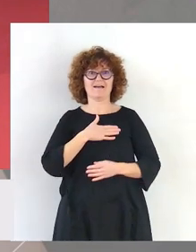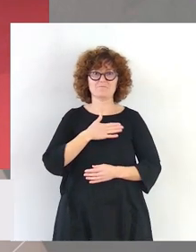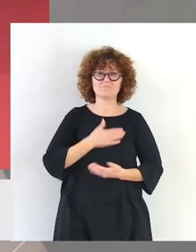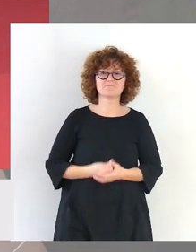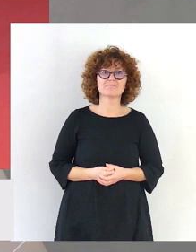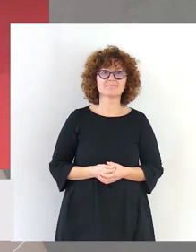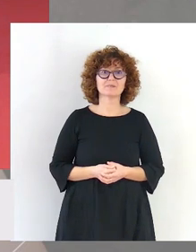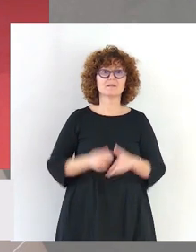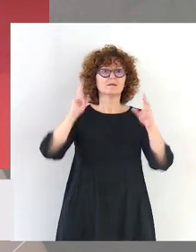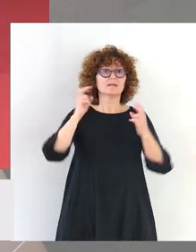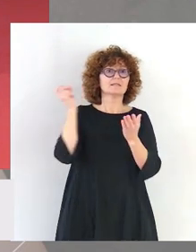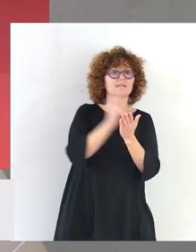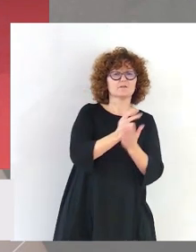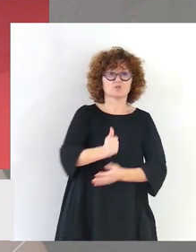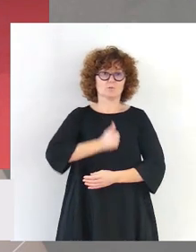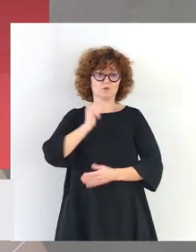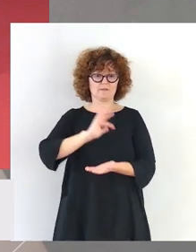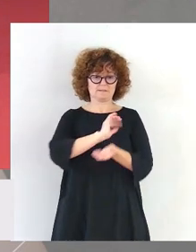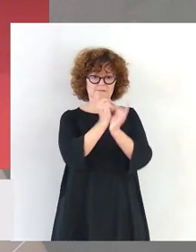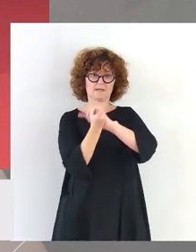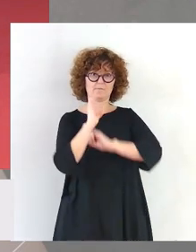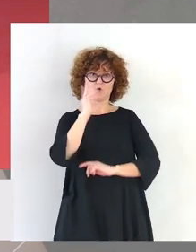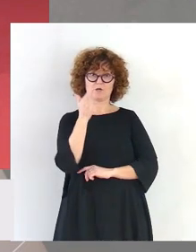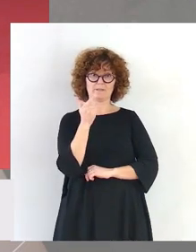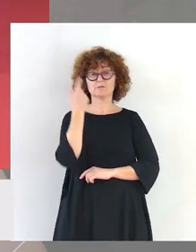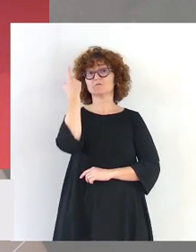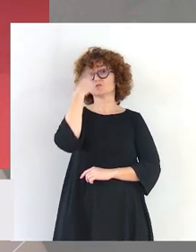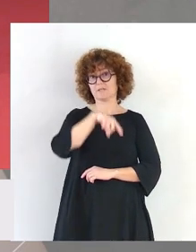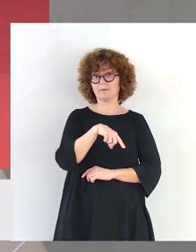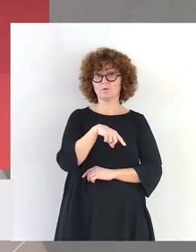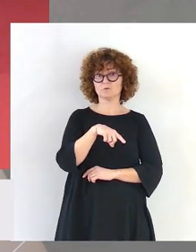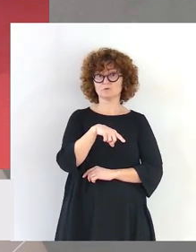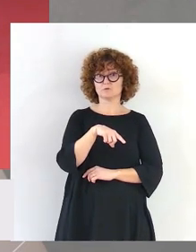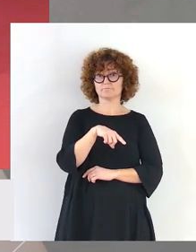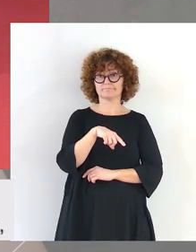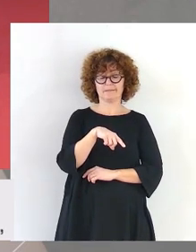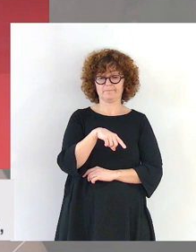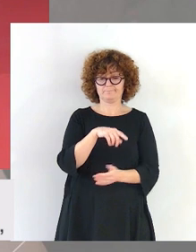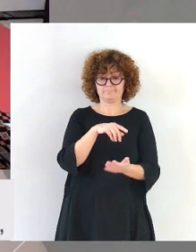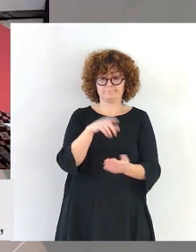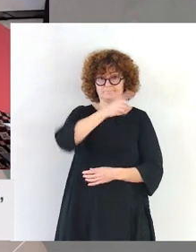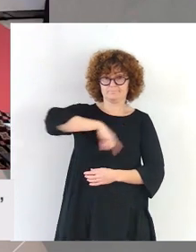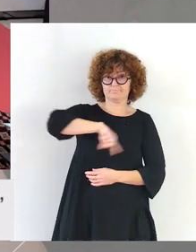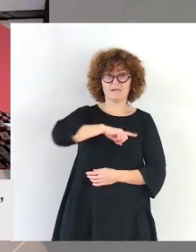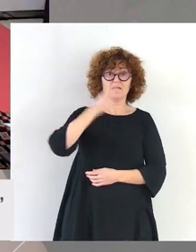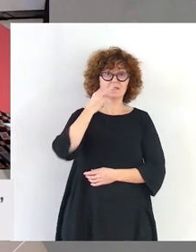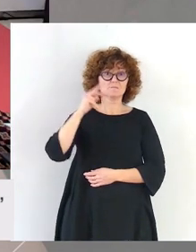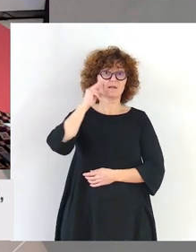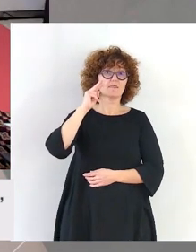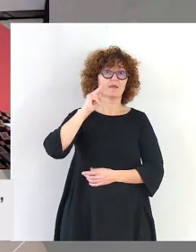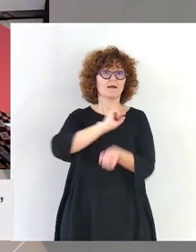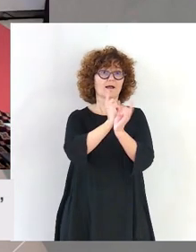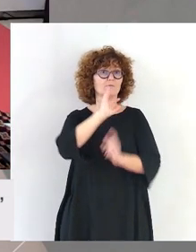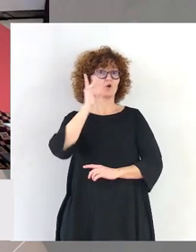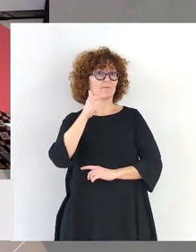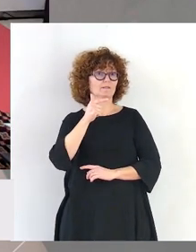de la mesa no desafíos y oportunidades del cambio climático como sabemos y y estamos viviendo el cambio climático tiene consecuencias no